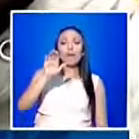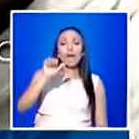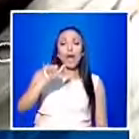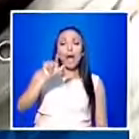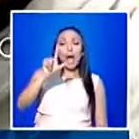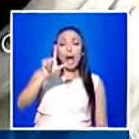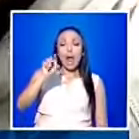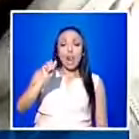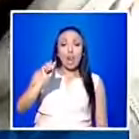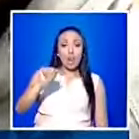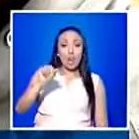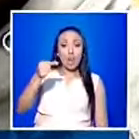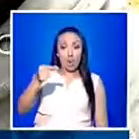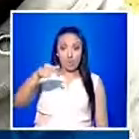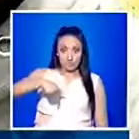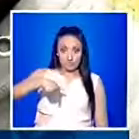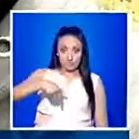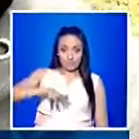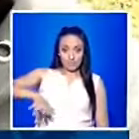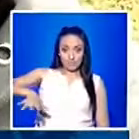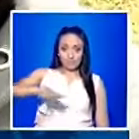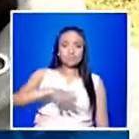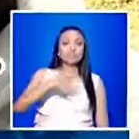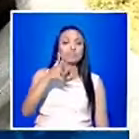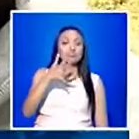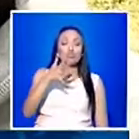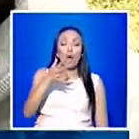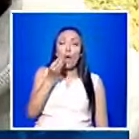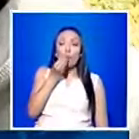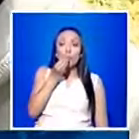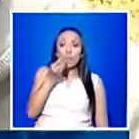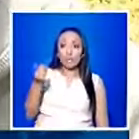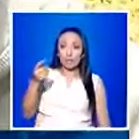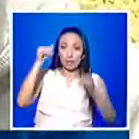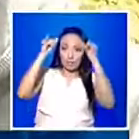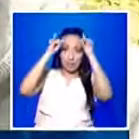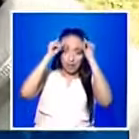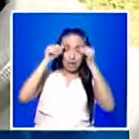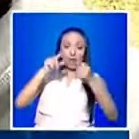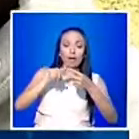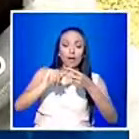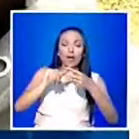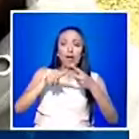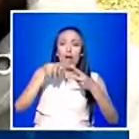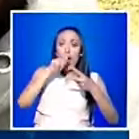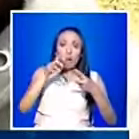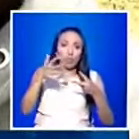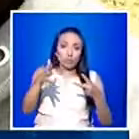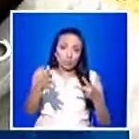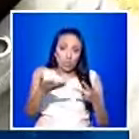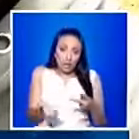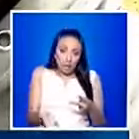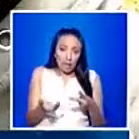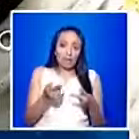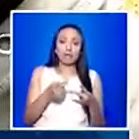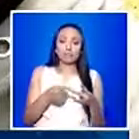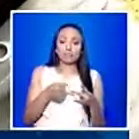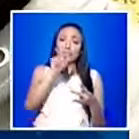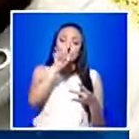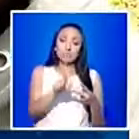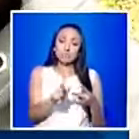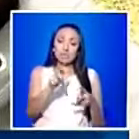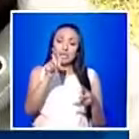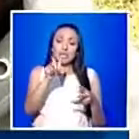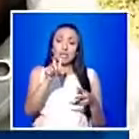parroquia Loac, barrio Rumipamba. Falta de escasez de agua hacen que los animales también perezcan, ¿no?, y